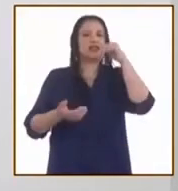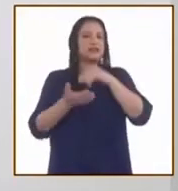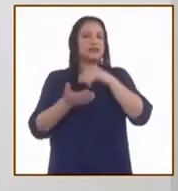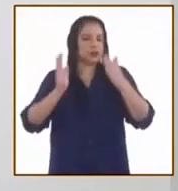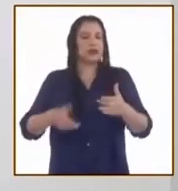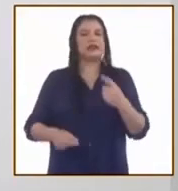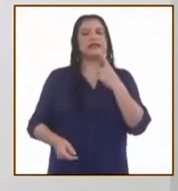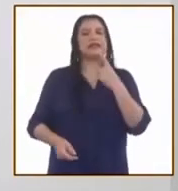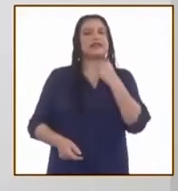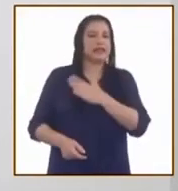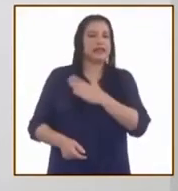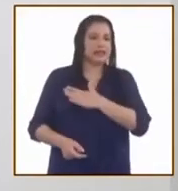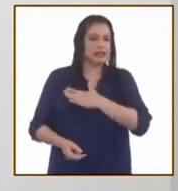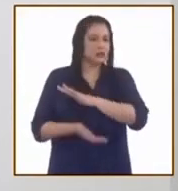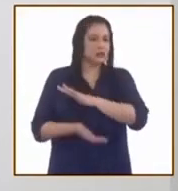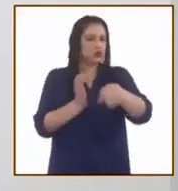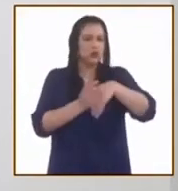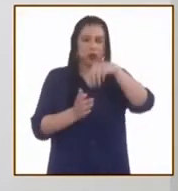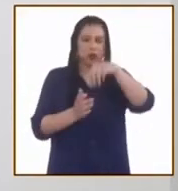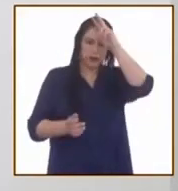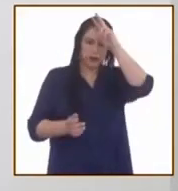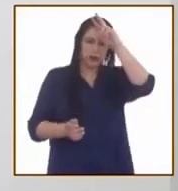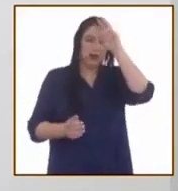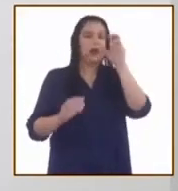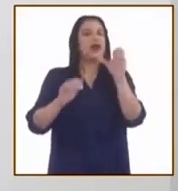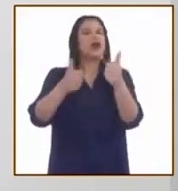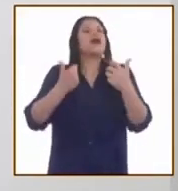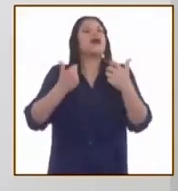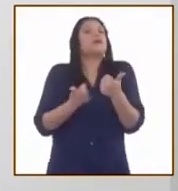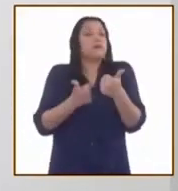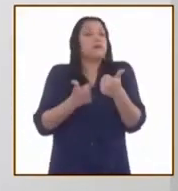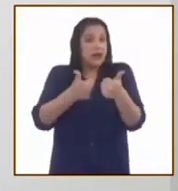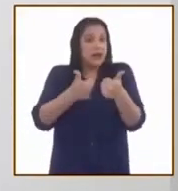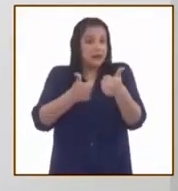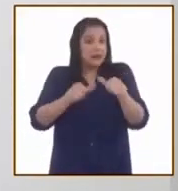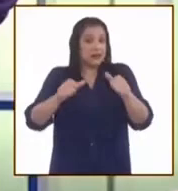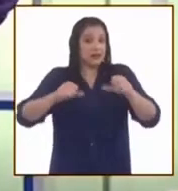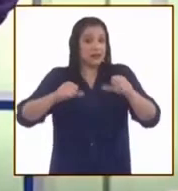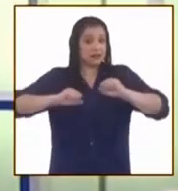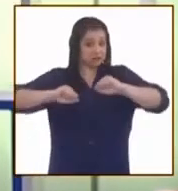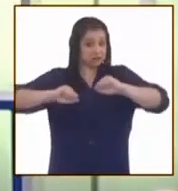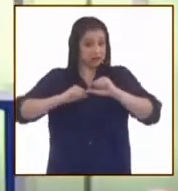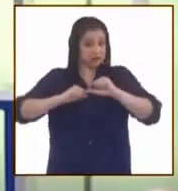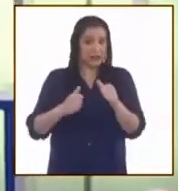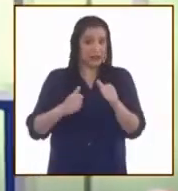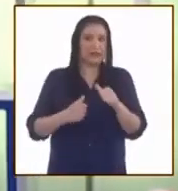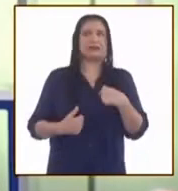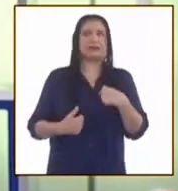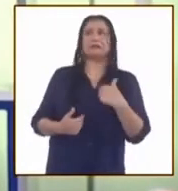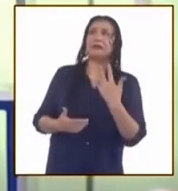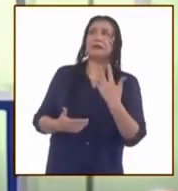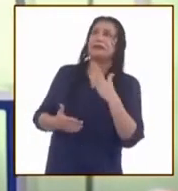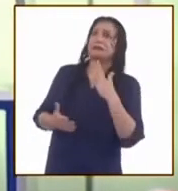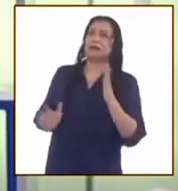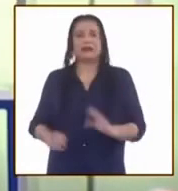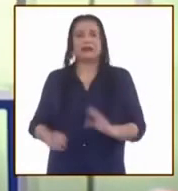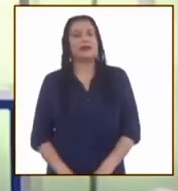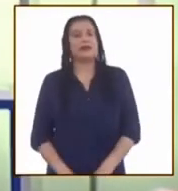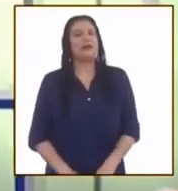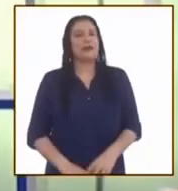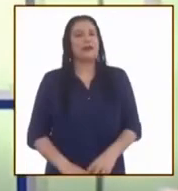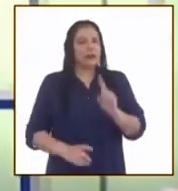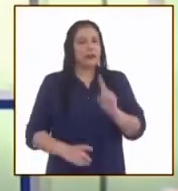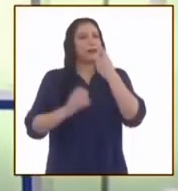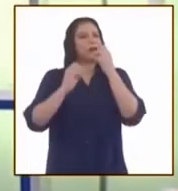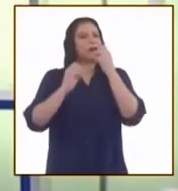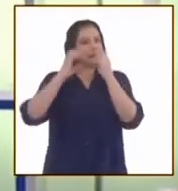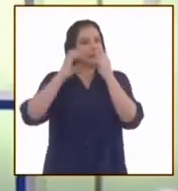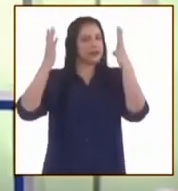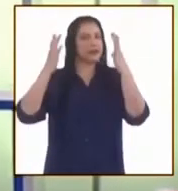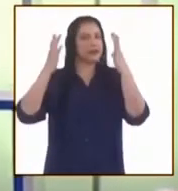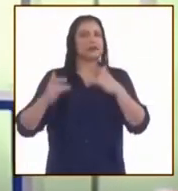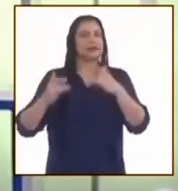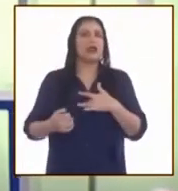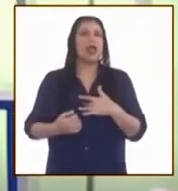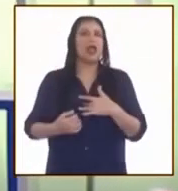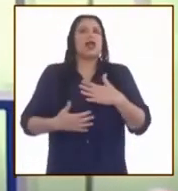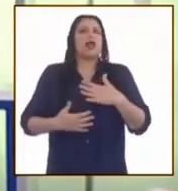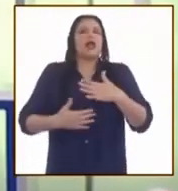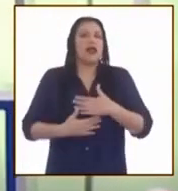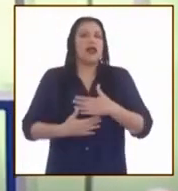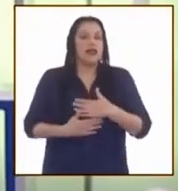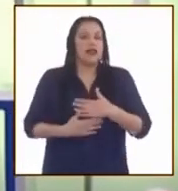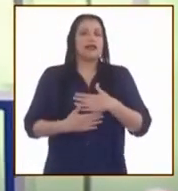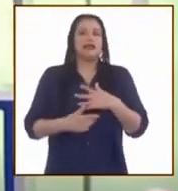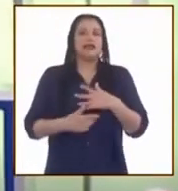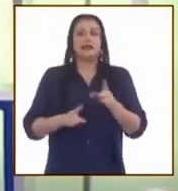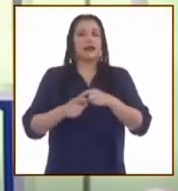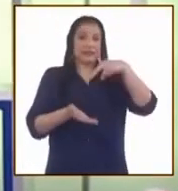quinto de secundaria del Perú. ¿Cómo les fue con los ejercicios físicos? Más o menos en realidad. El primer día sentí que el aire me faltaba